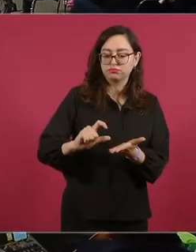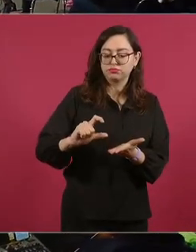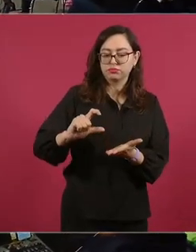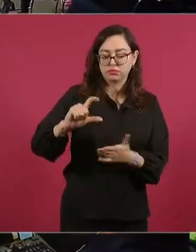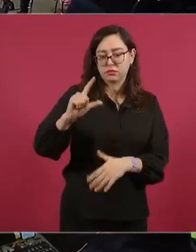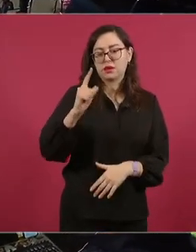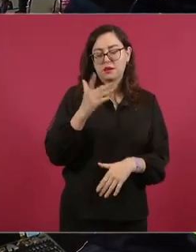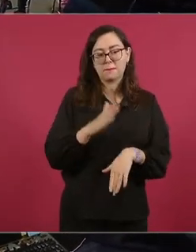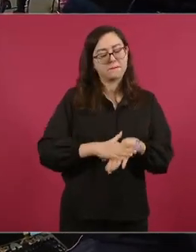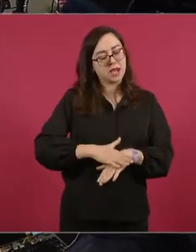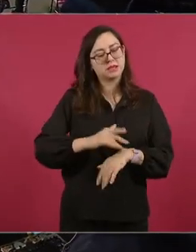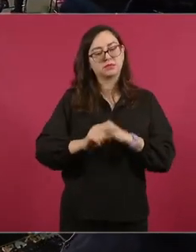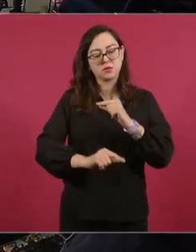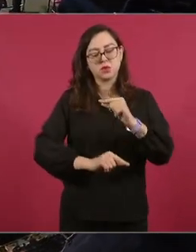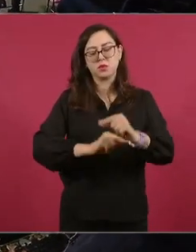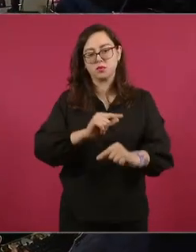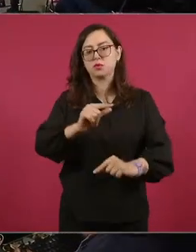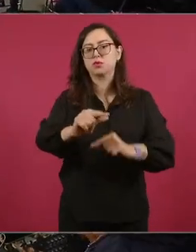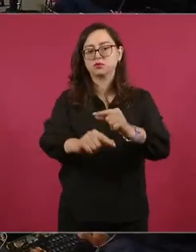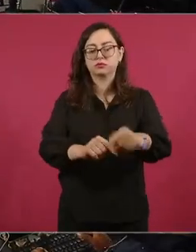importante